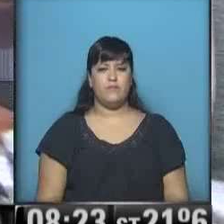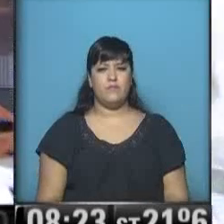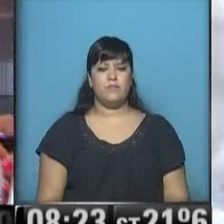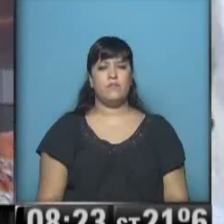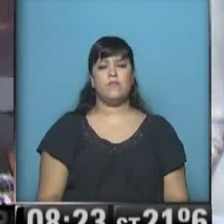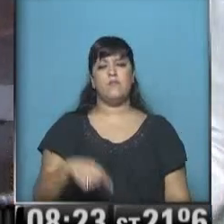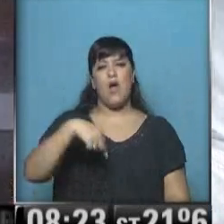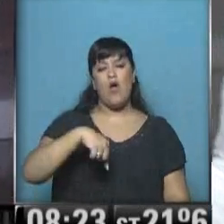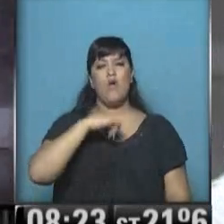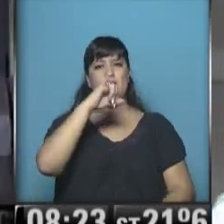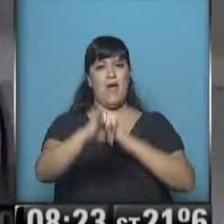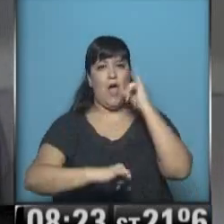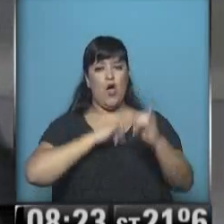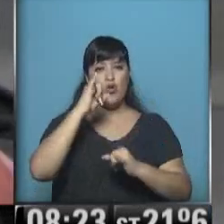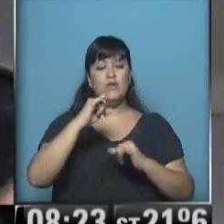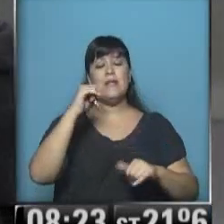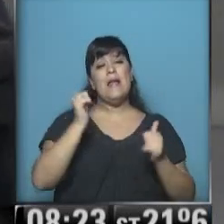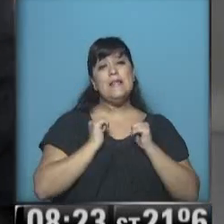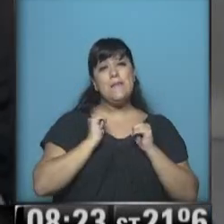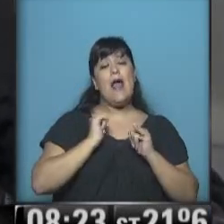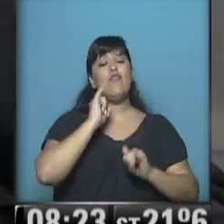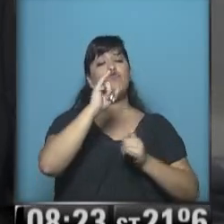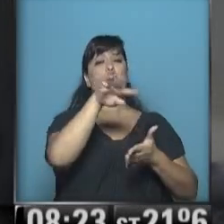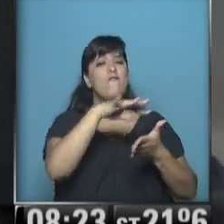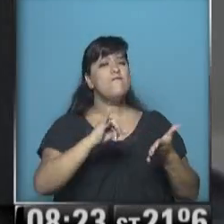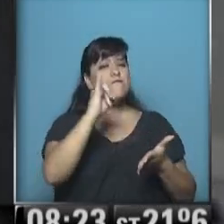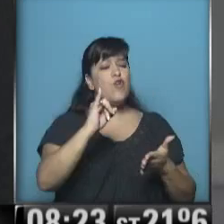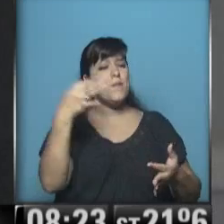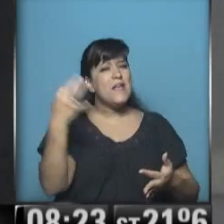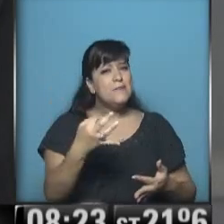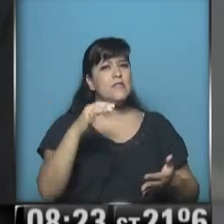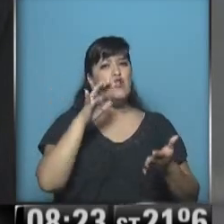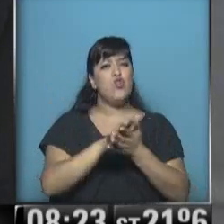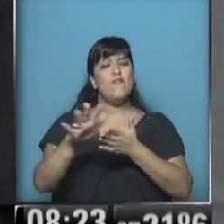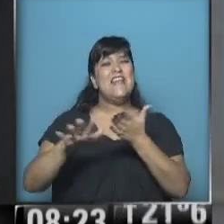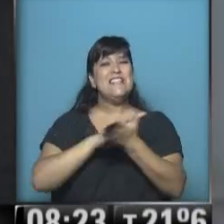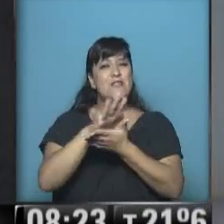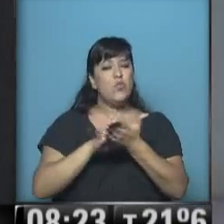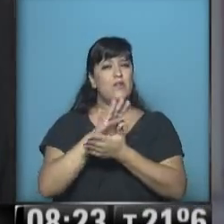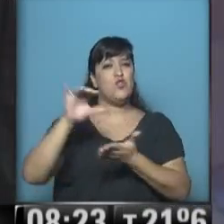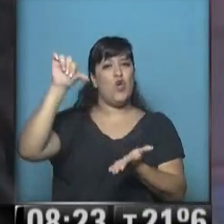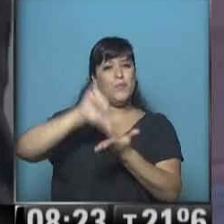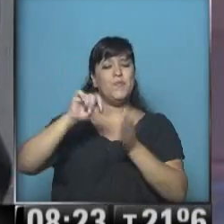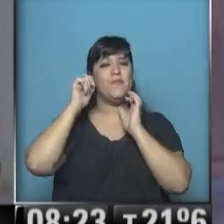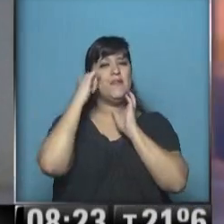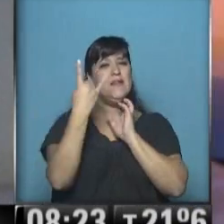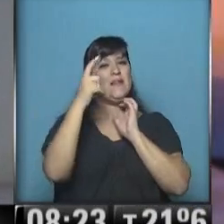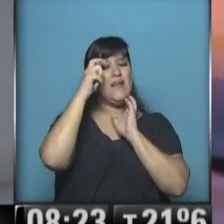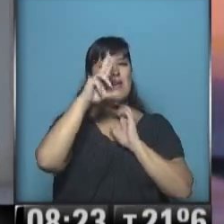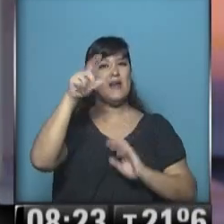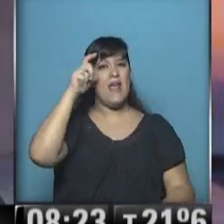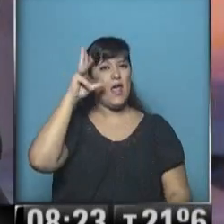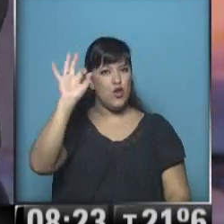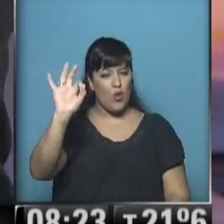Lo que vamos a contar a nuestra audiencia, que estamos preparando una serie de informes especiales sobre la situación en Guerrero, en el estado mexicano, en Iguala,